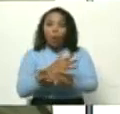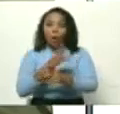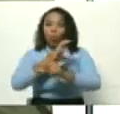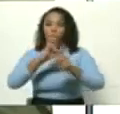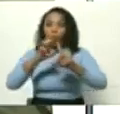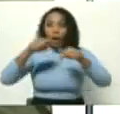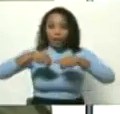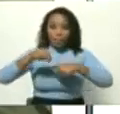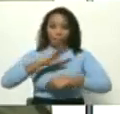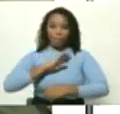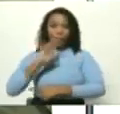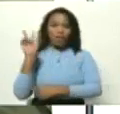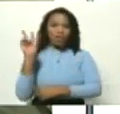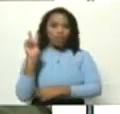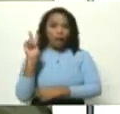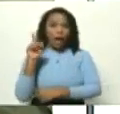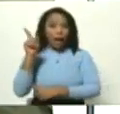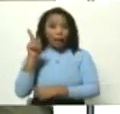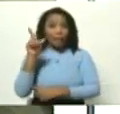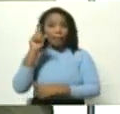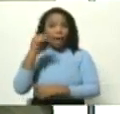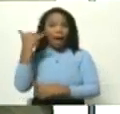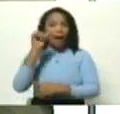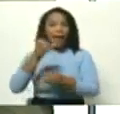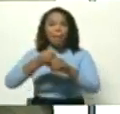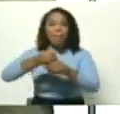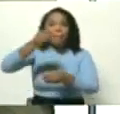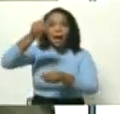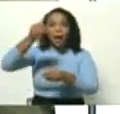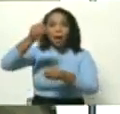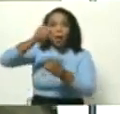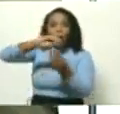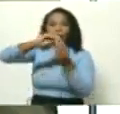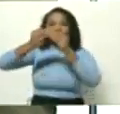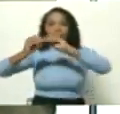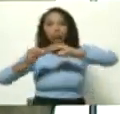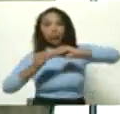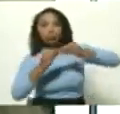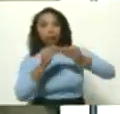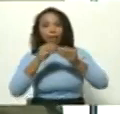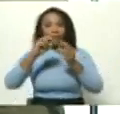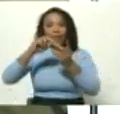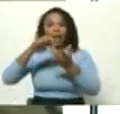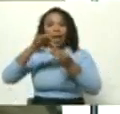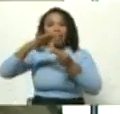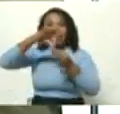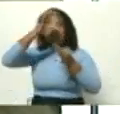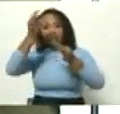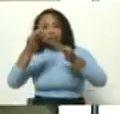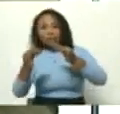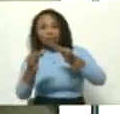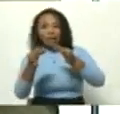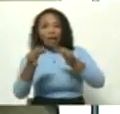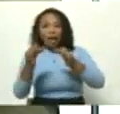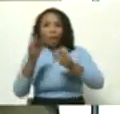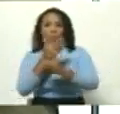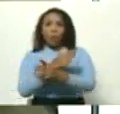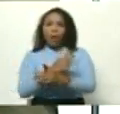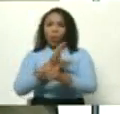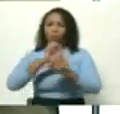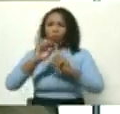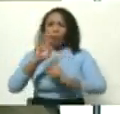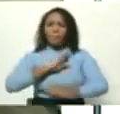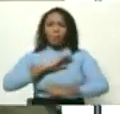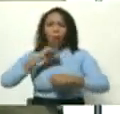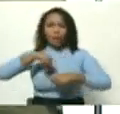Por ahí estábamos hablando del palo encebado, estábamos hablando de los chimichimitos, esos juegos que son juegos tradicionales propios de nuestros